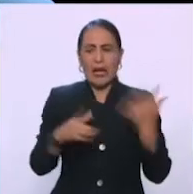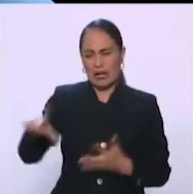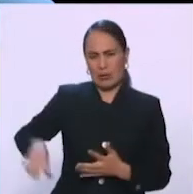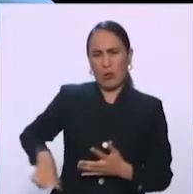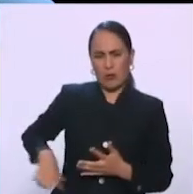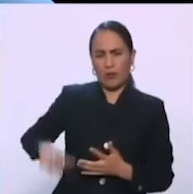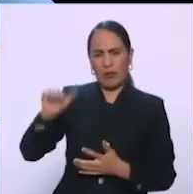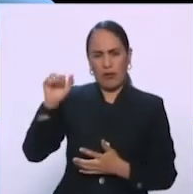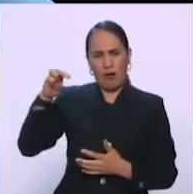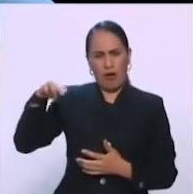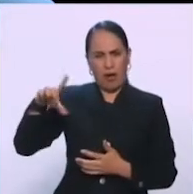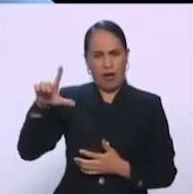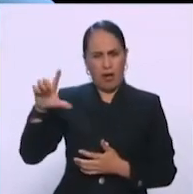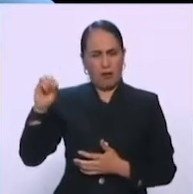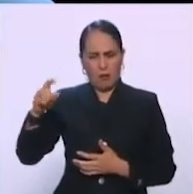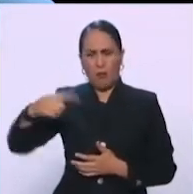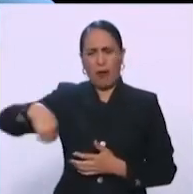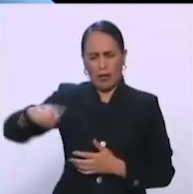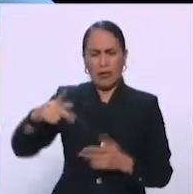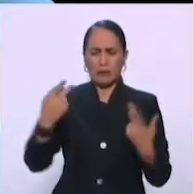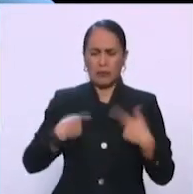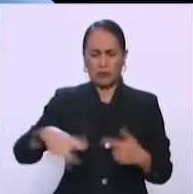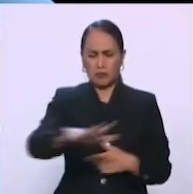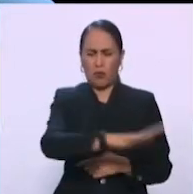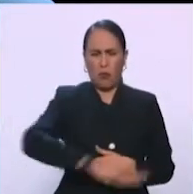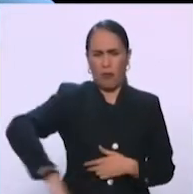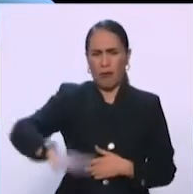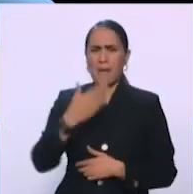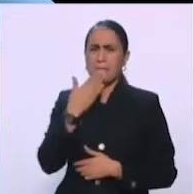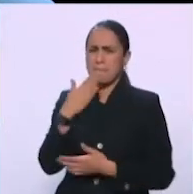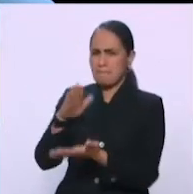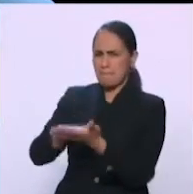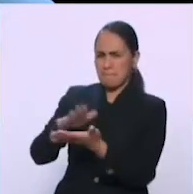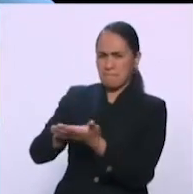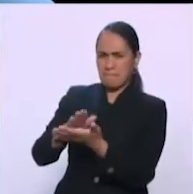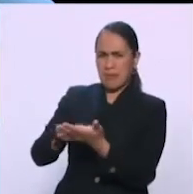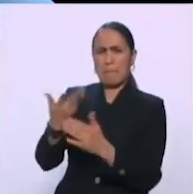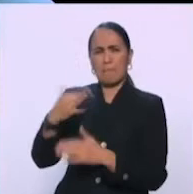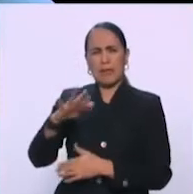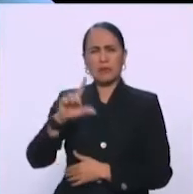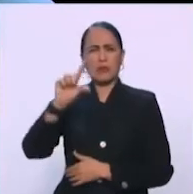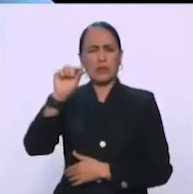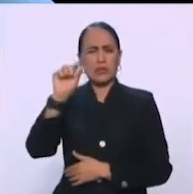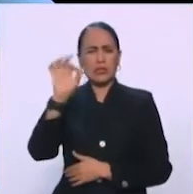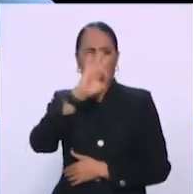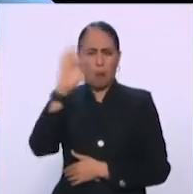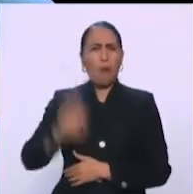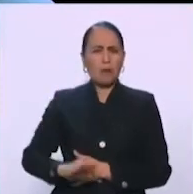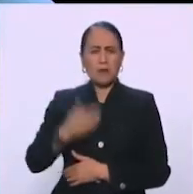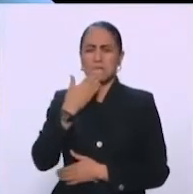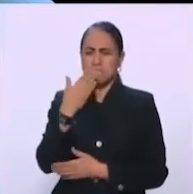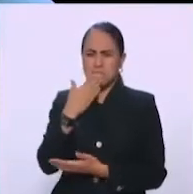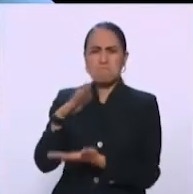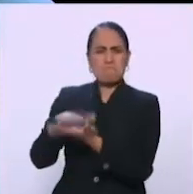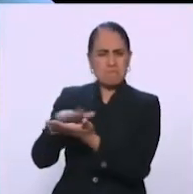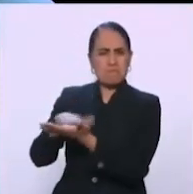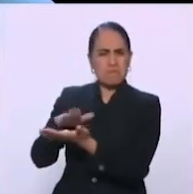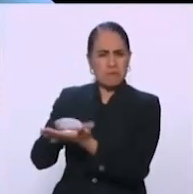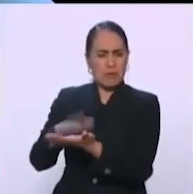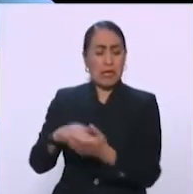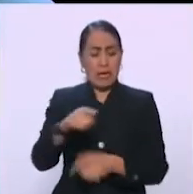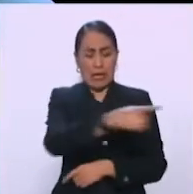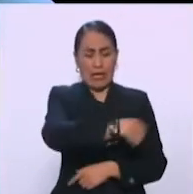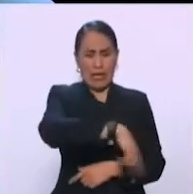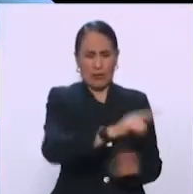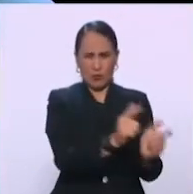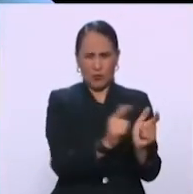gobierno siguen teniendo una aprobación verdaderamente histórica por arriba del 60%. Les asusta muchísimo que se